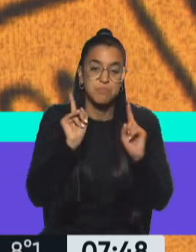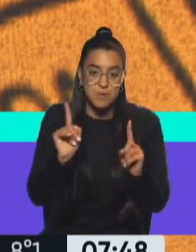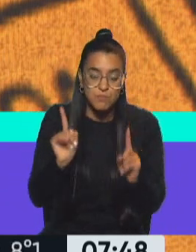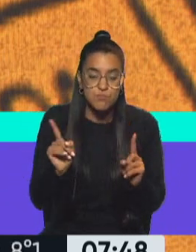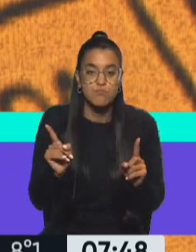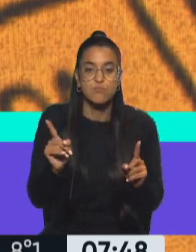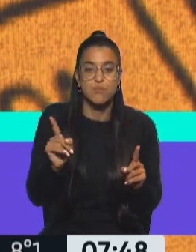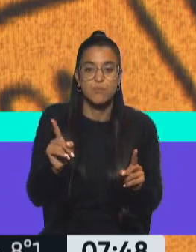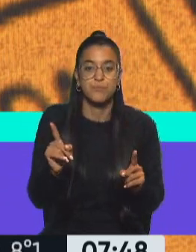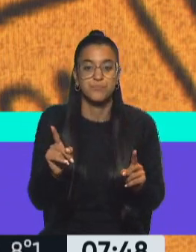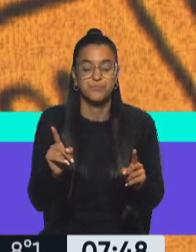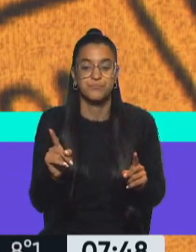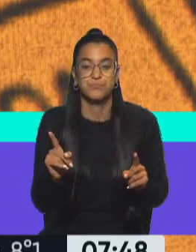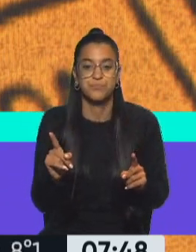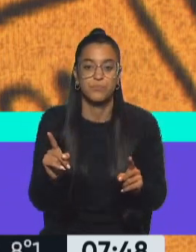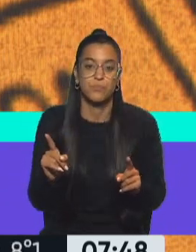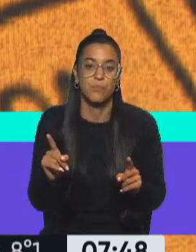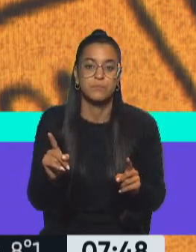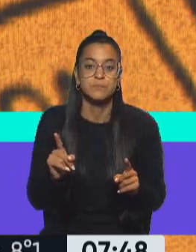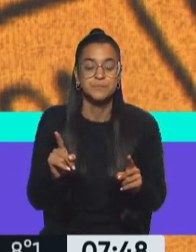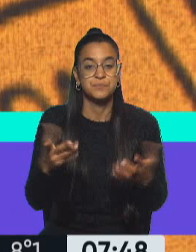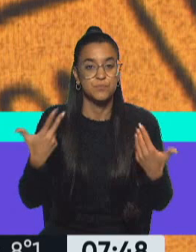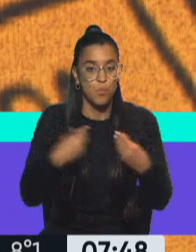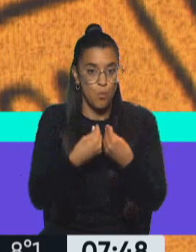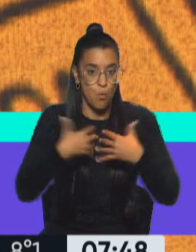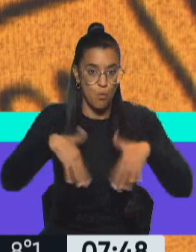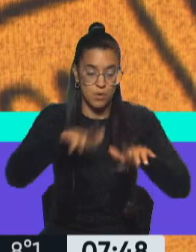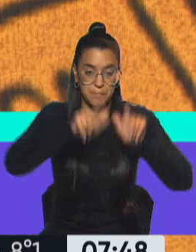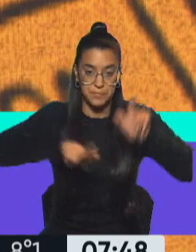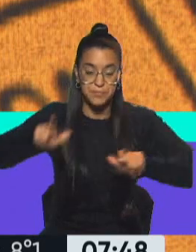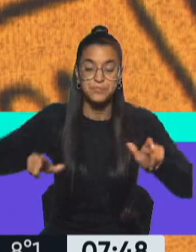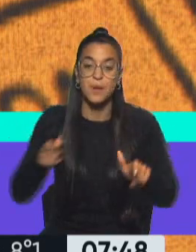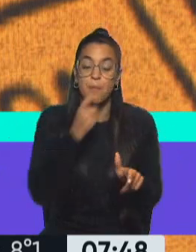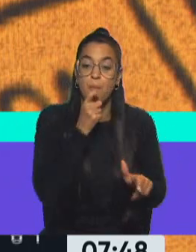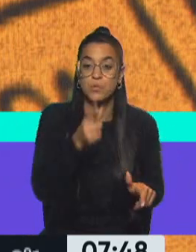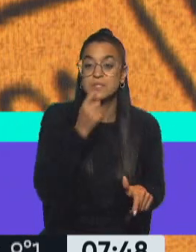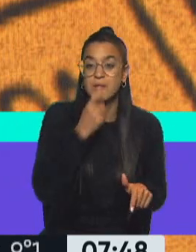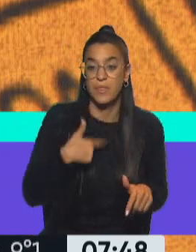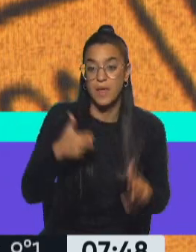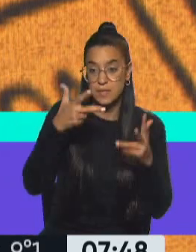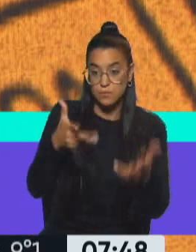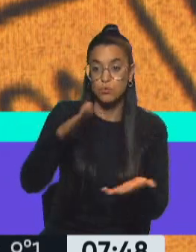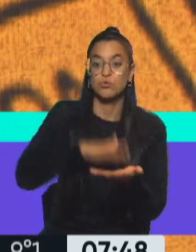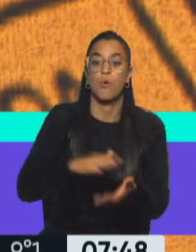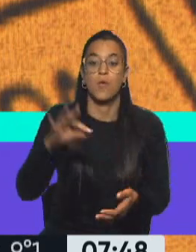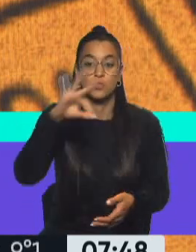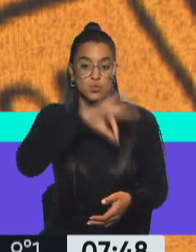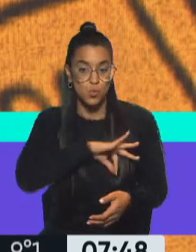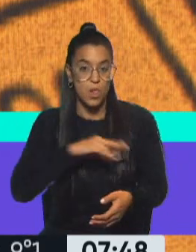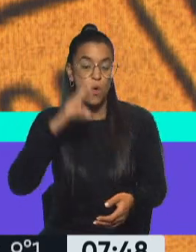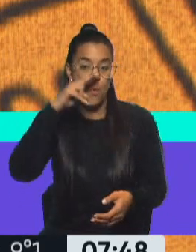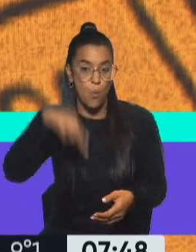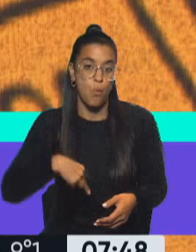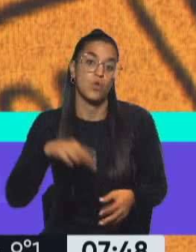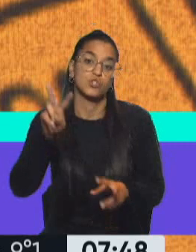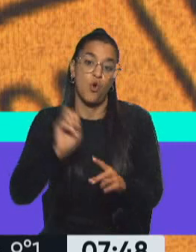que realmente muy amplio el universo al que llega. Y tal como decía, si hablamos del sueldo de junio, los sueldos se cobran